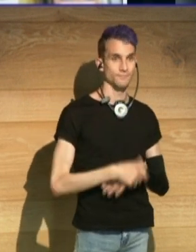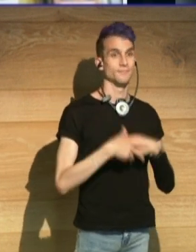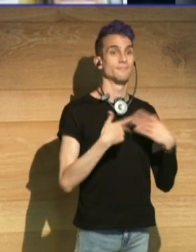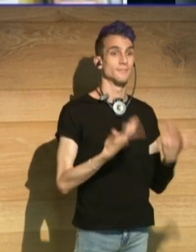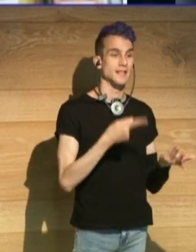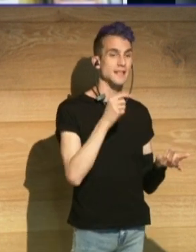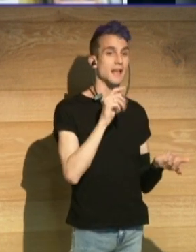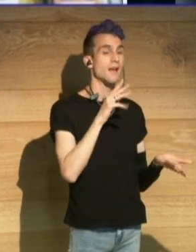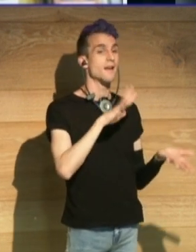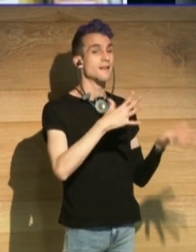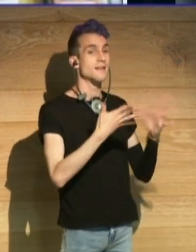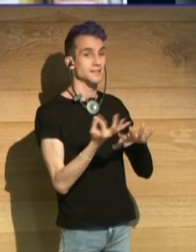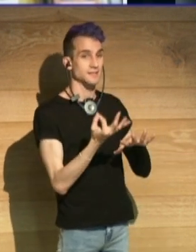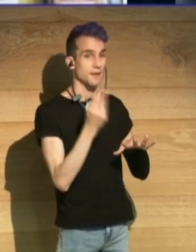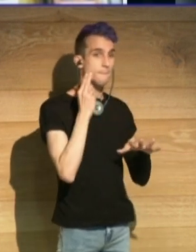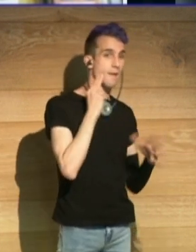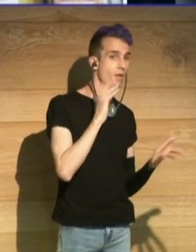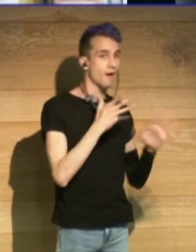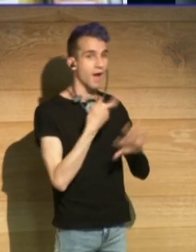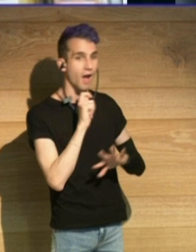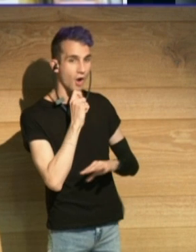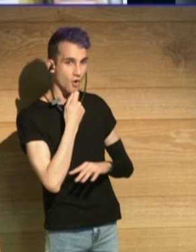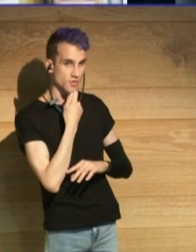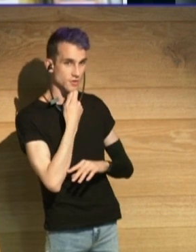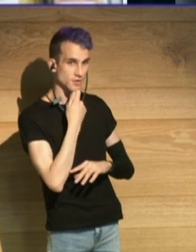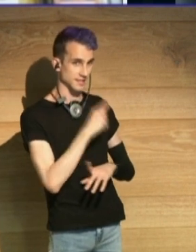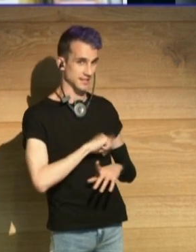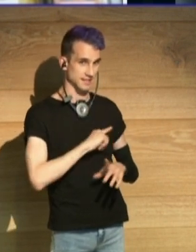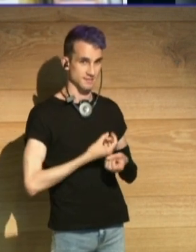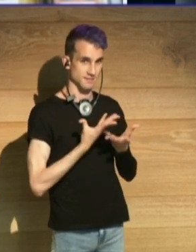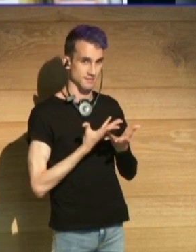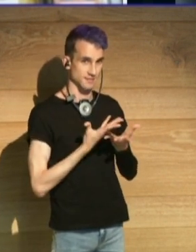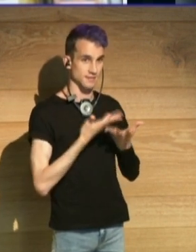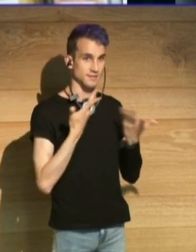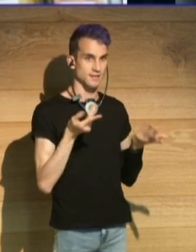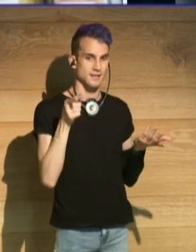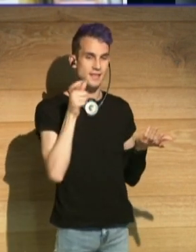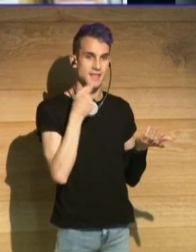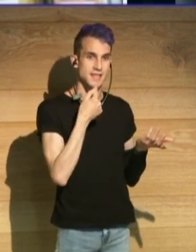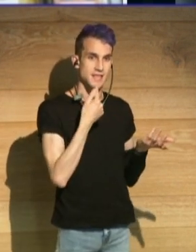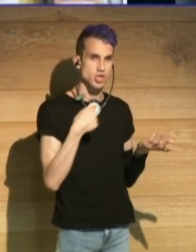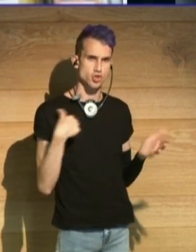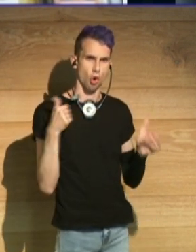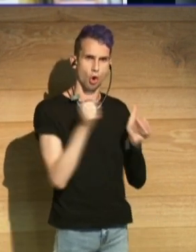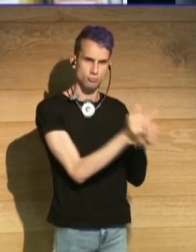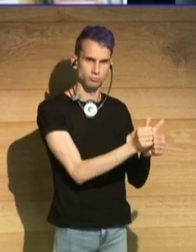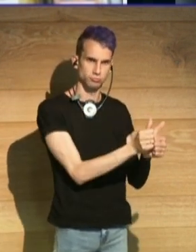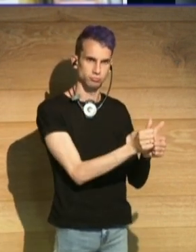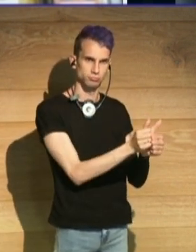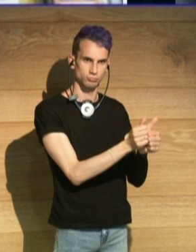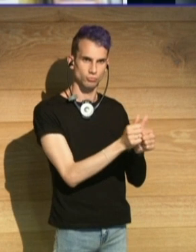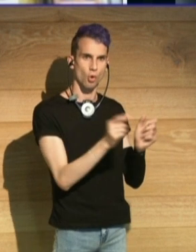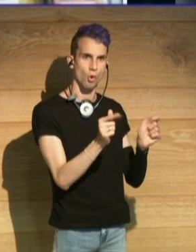entonces transforma el miedo en odio, en un sentimiento activo. Entonces te dice, yo te acompañaré, yo estaré a